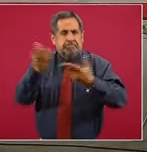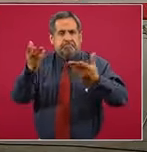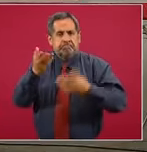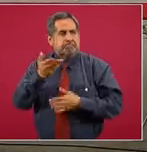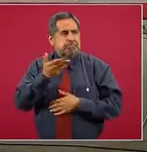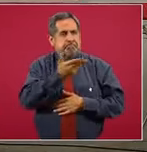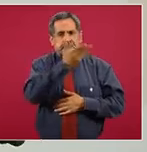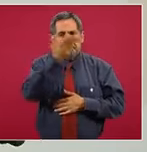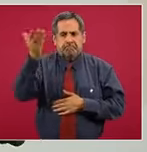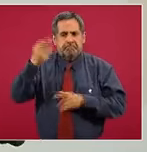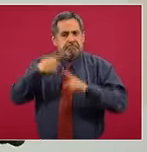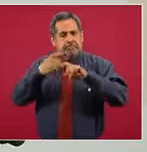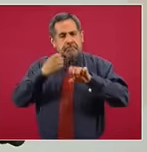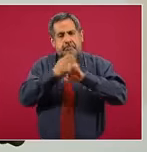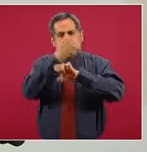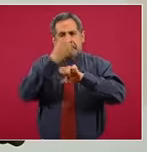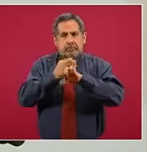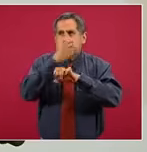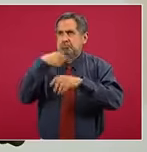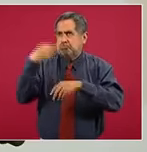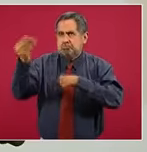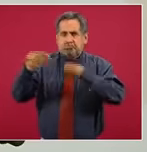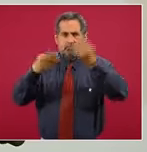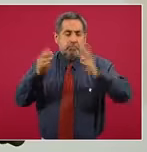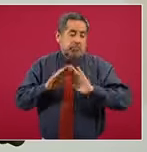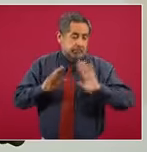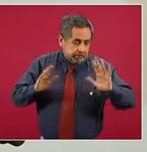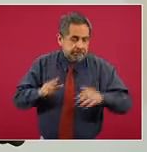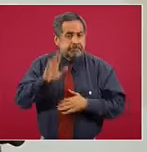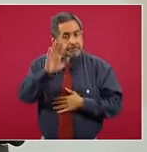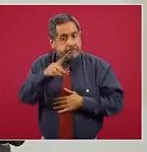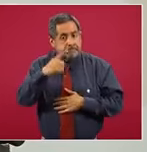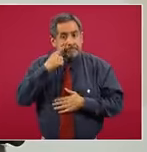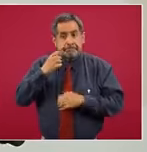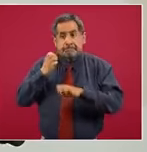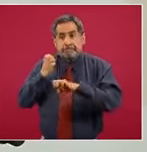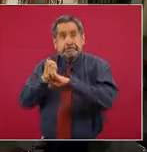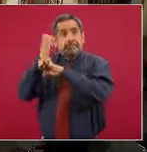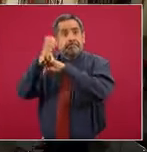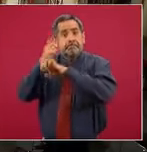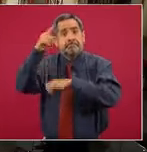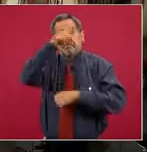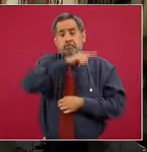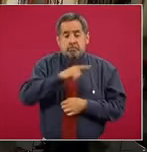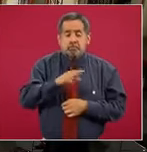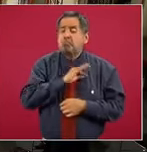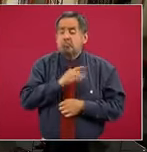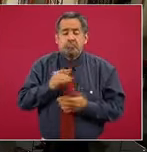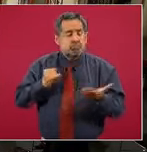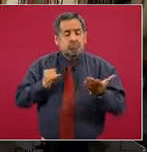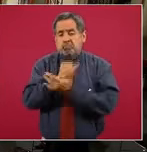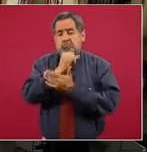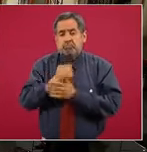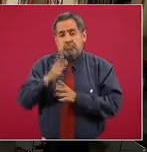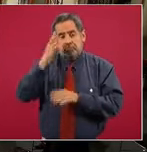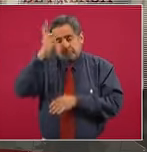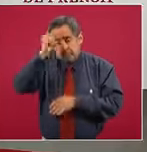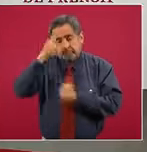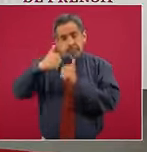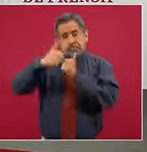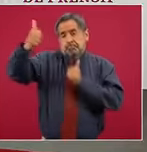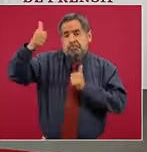con todas las entidades federativas. Las entidades federativas pueden tomar decisiones porque son autoridad